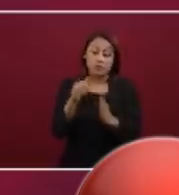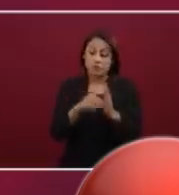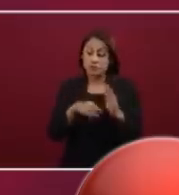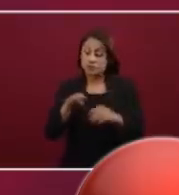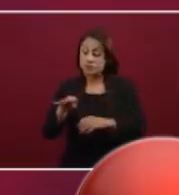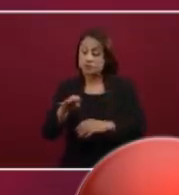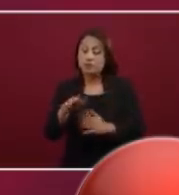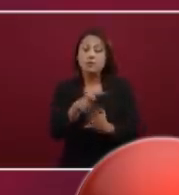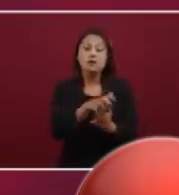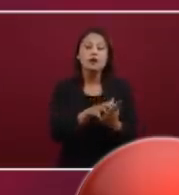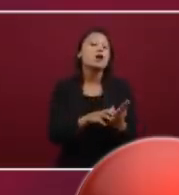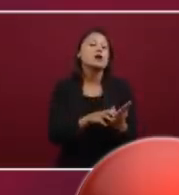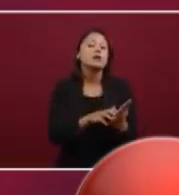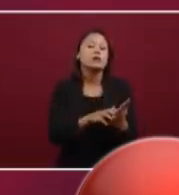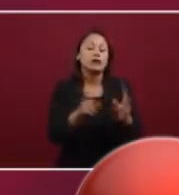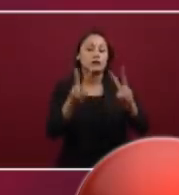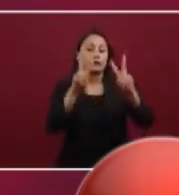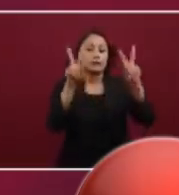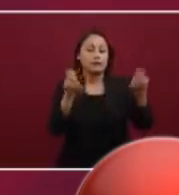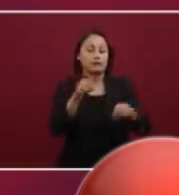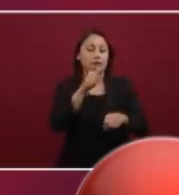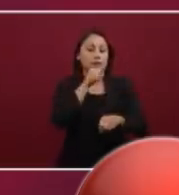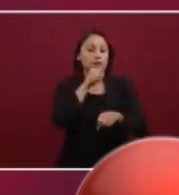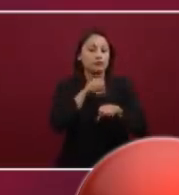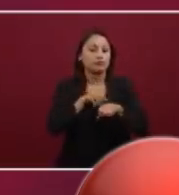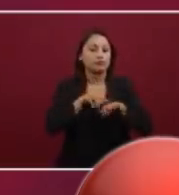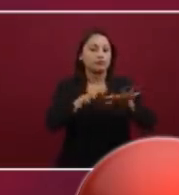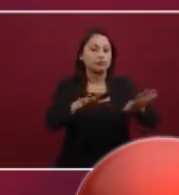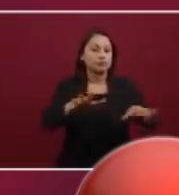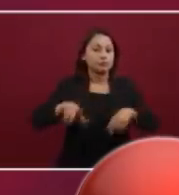en publicidad